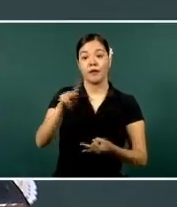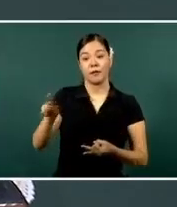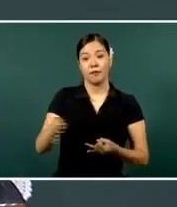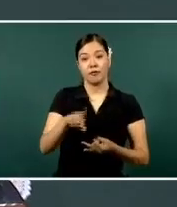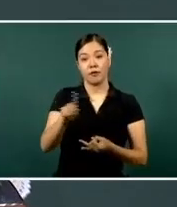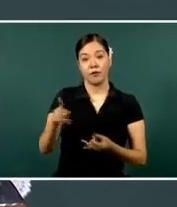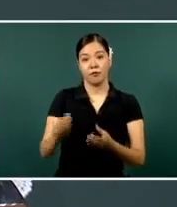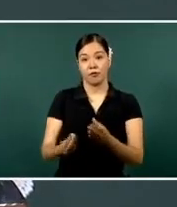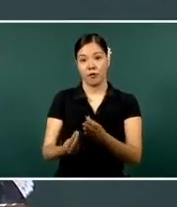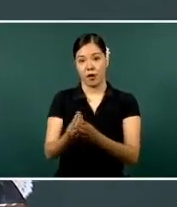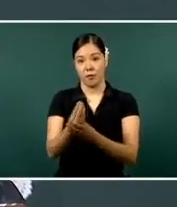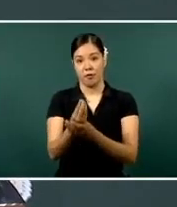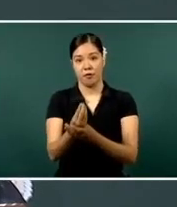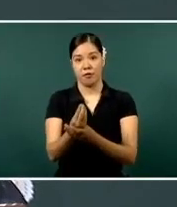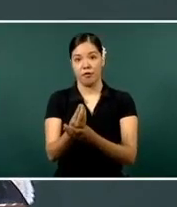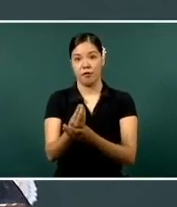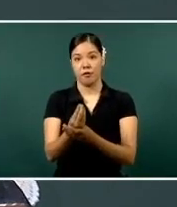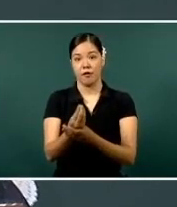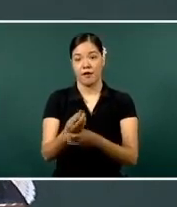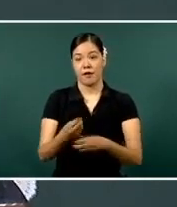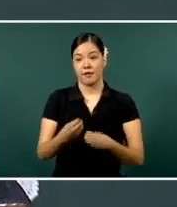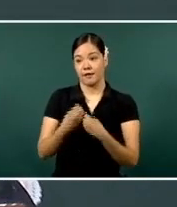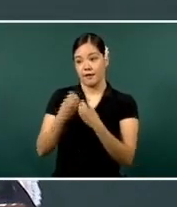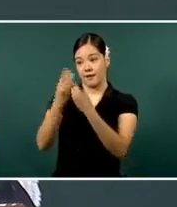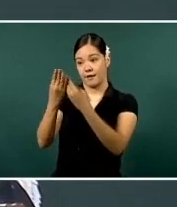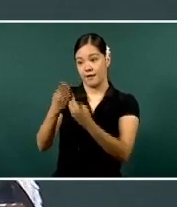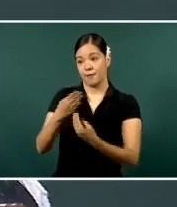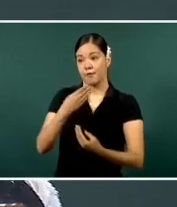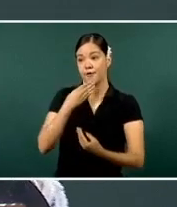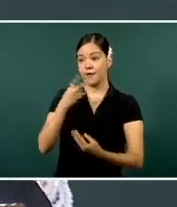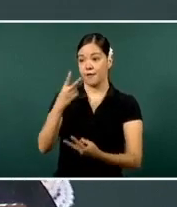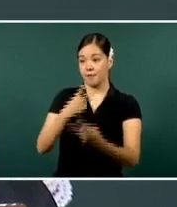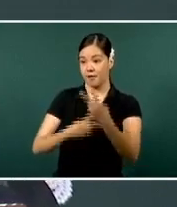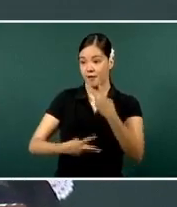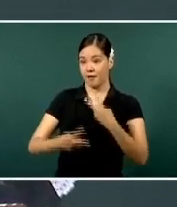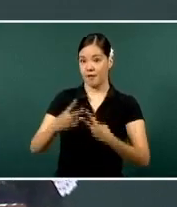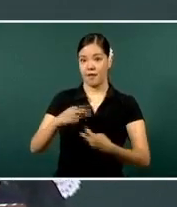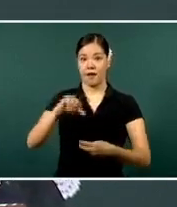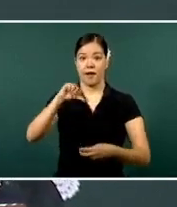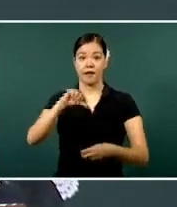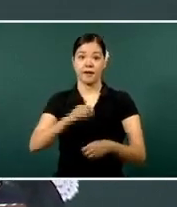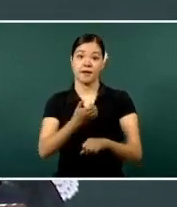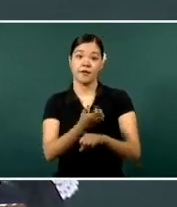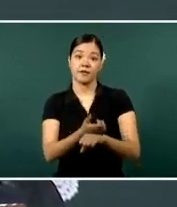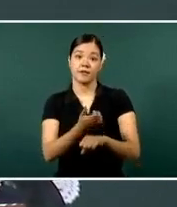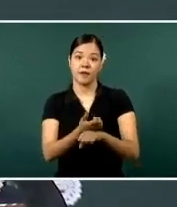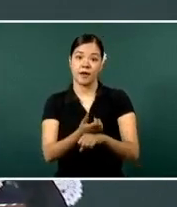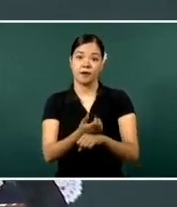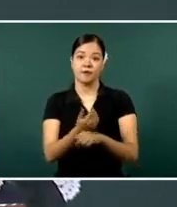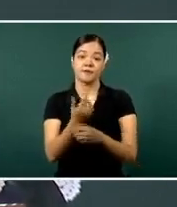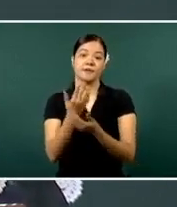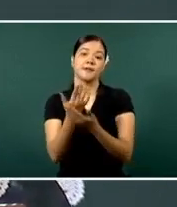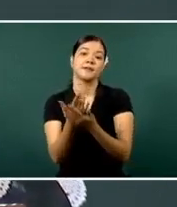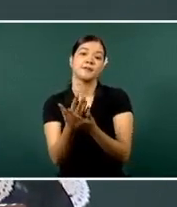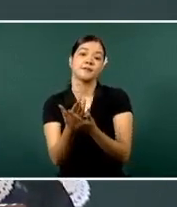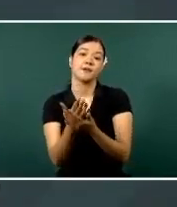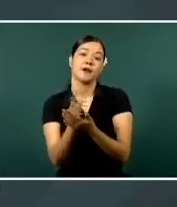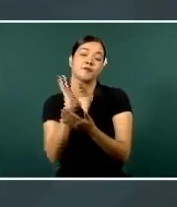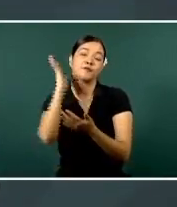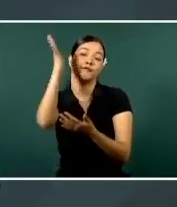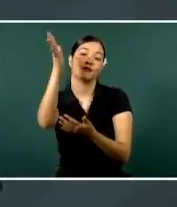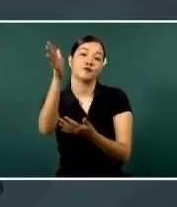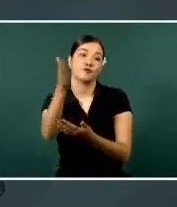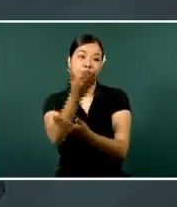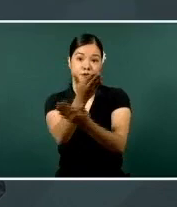más cordial bienvenida a nuestro estado y esperemos que nos visite en nuestro